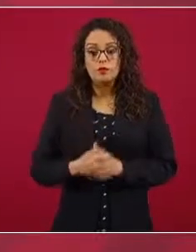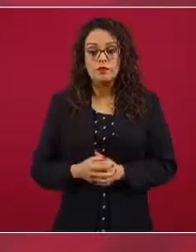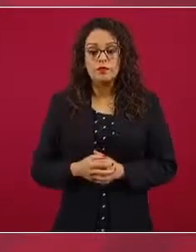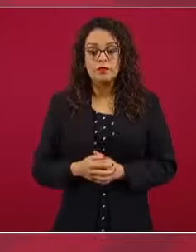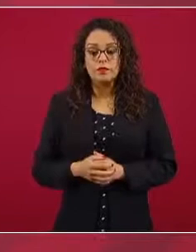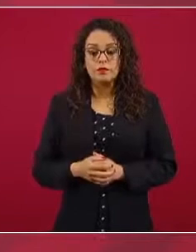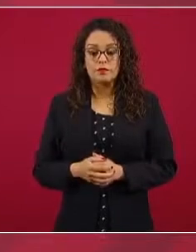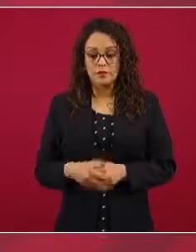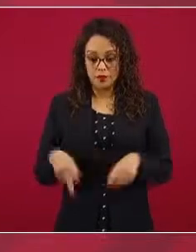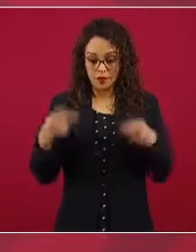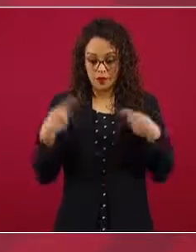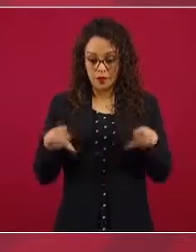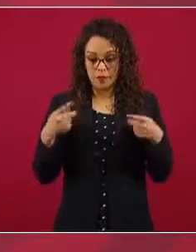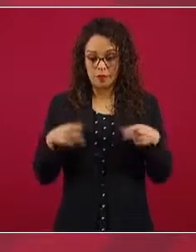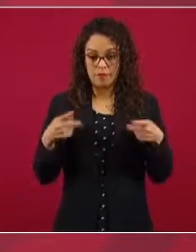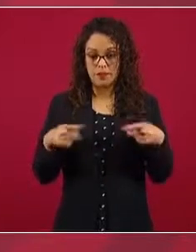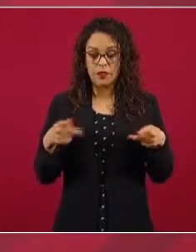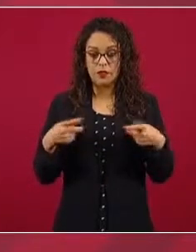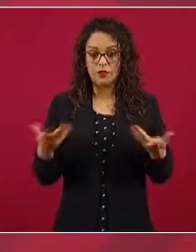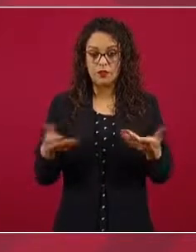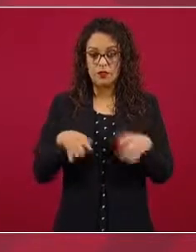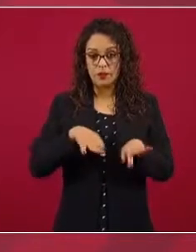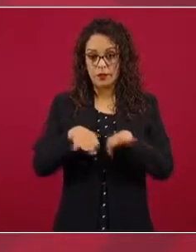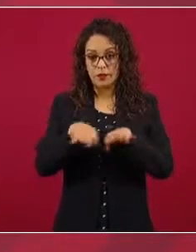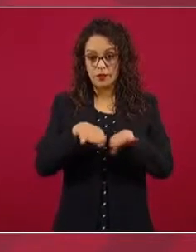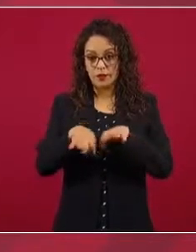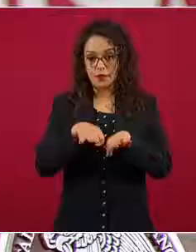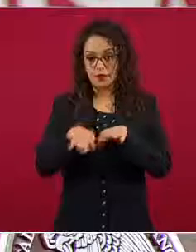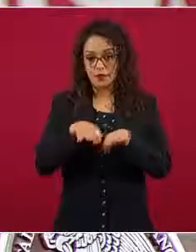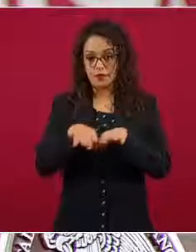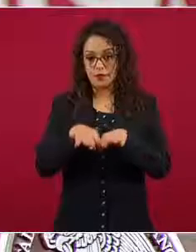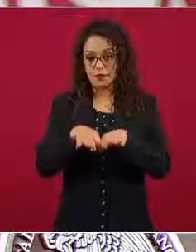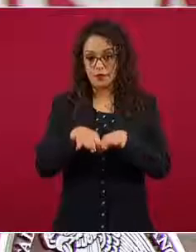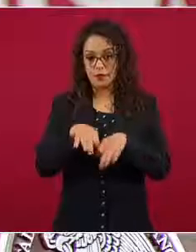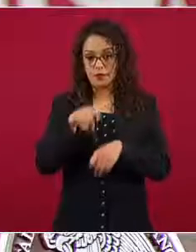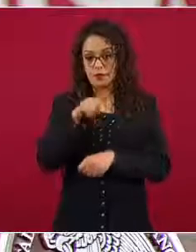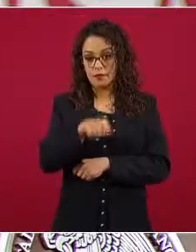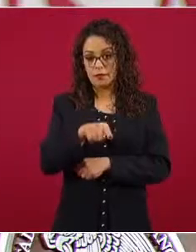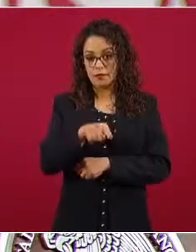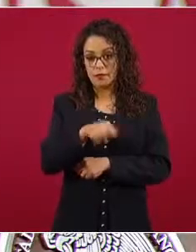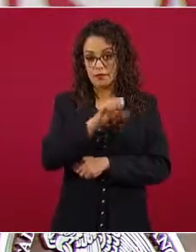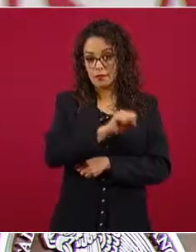servidores públicos del sector salud. No les corresponde,